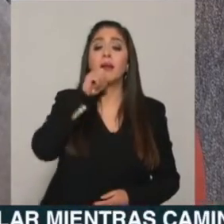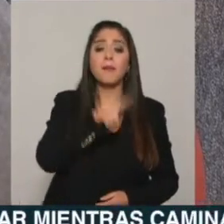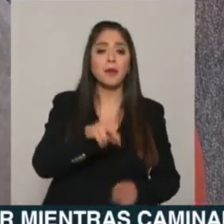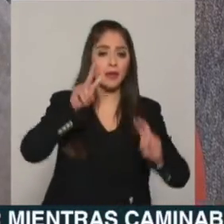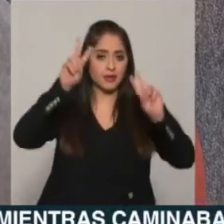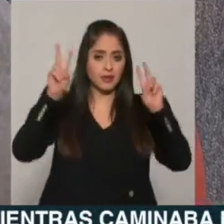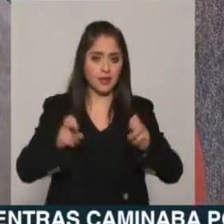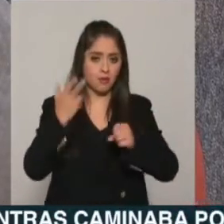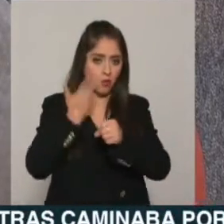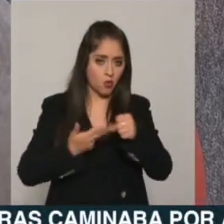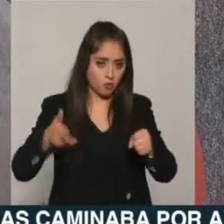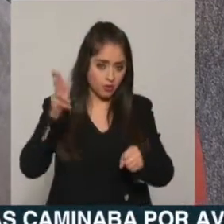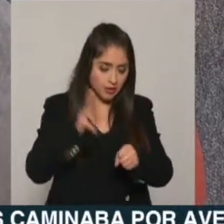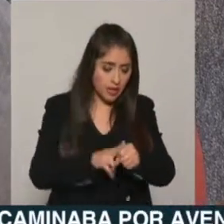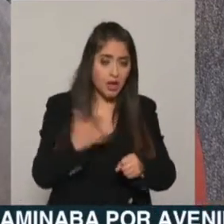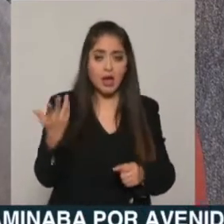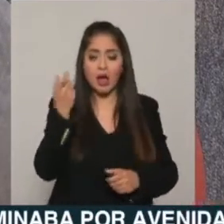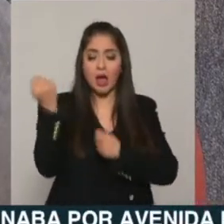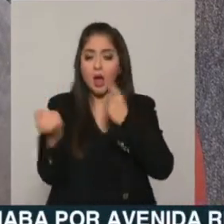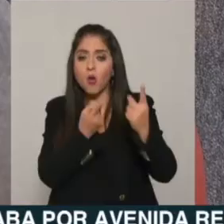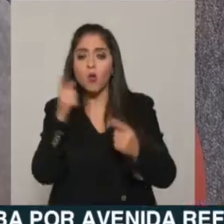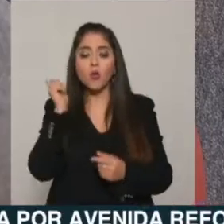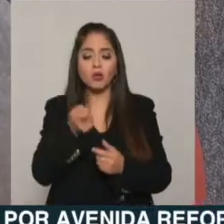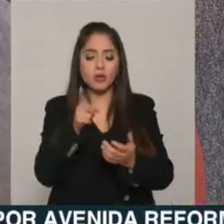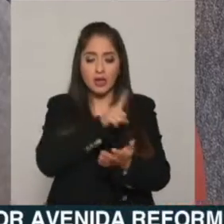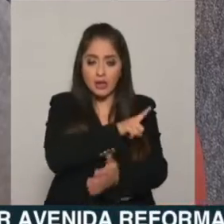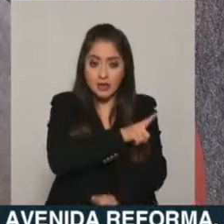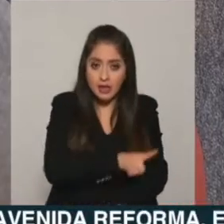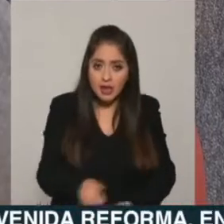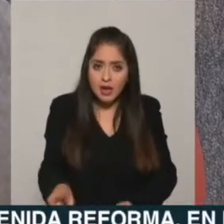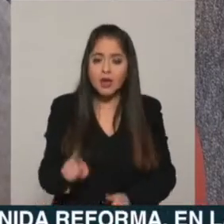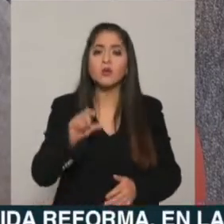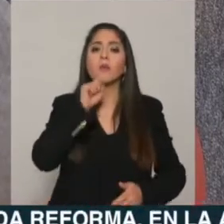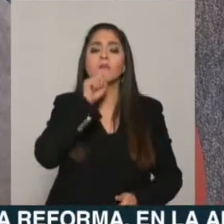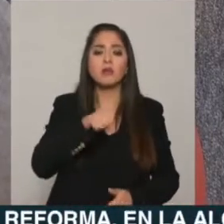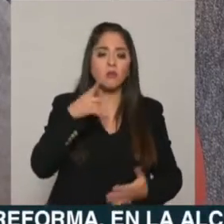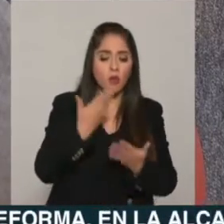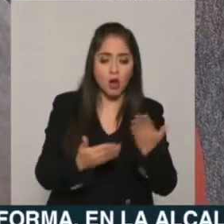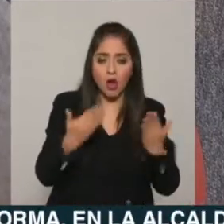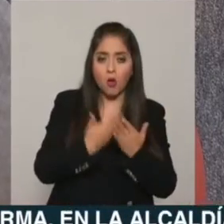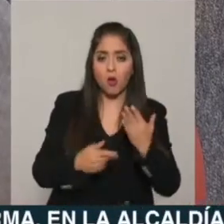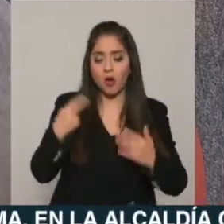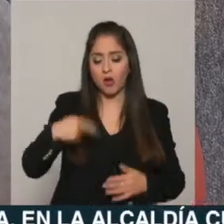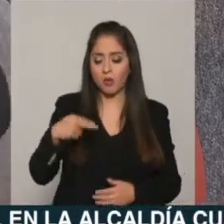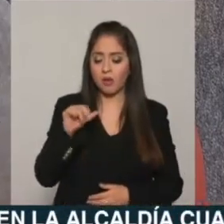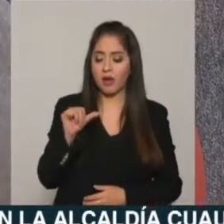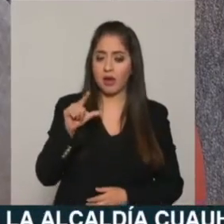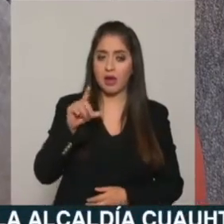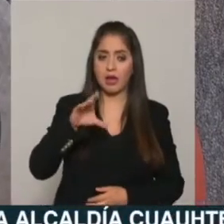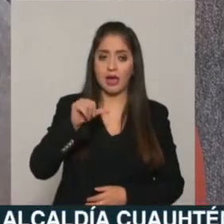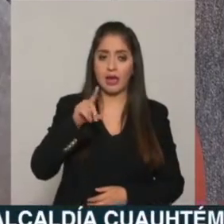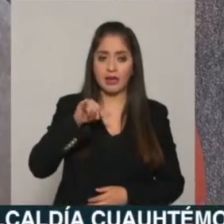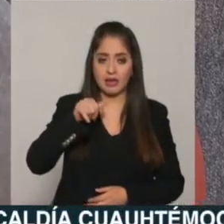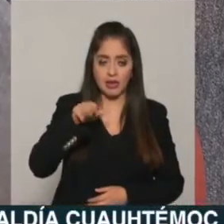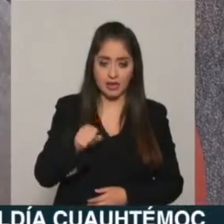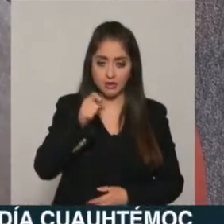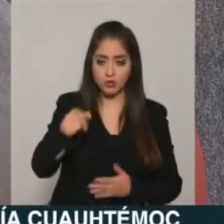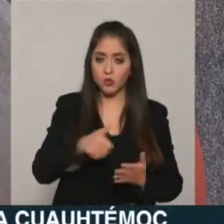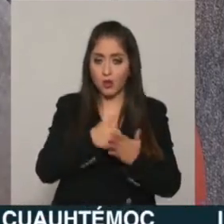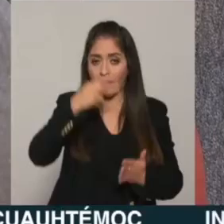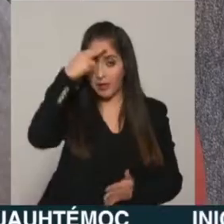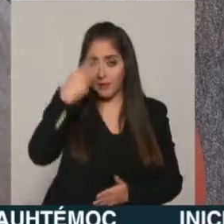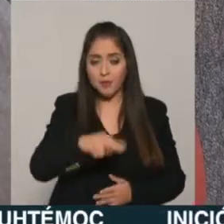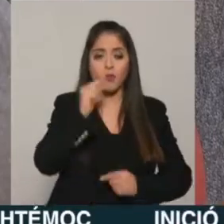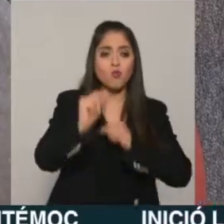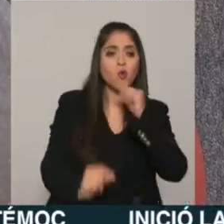hospitales, con las propias delegaciones o ahora alcaldías de la Ciudad de México, entre estados.